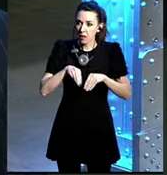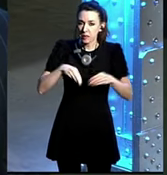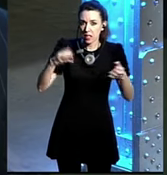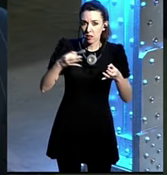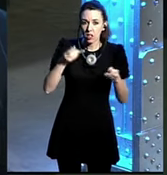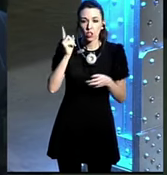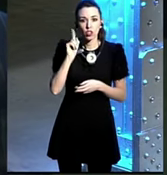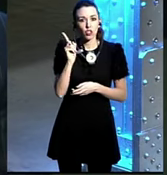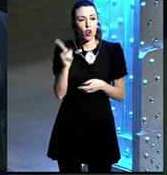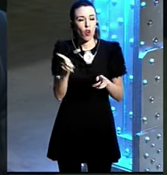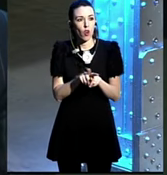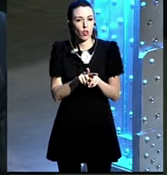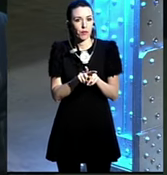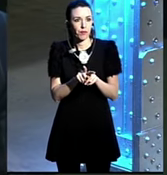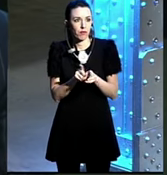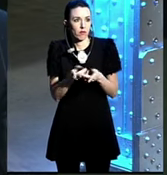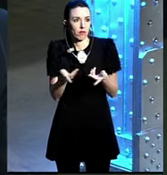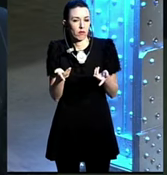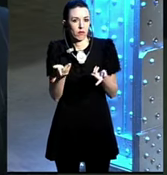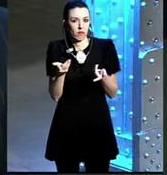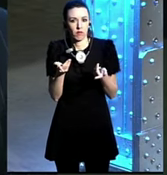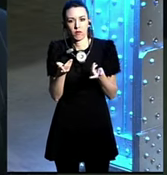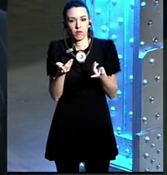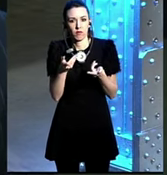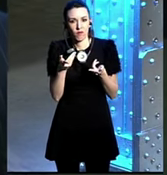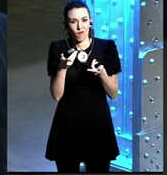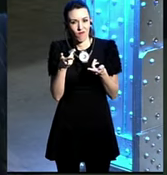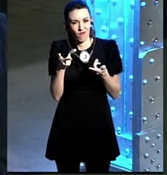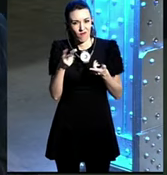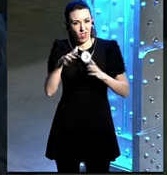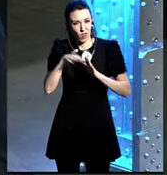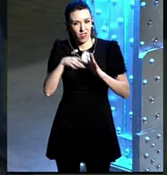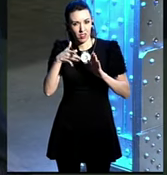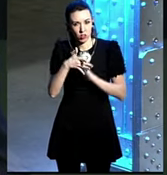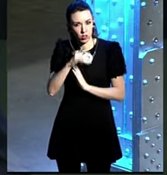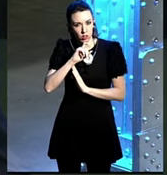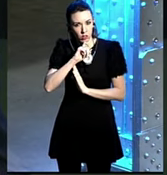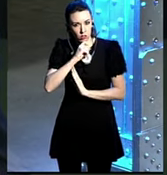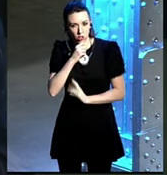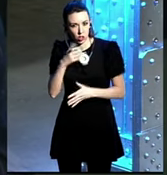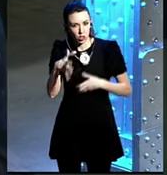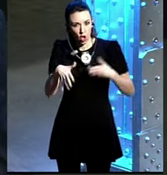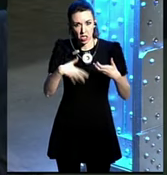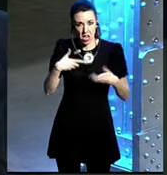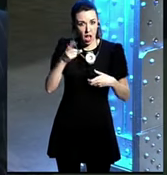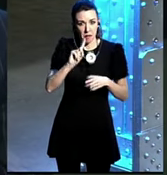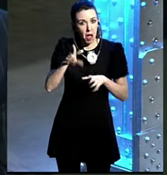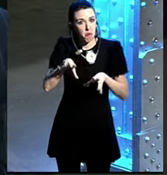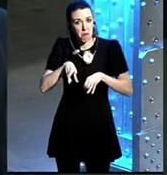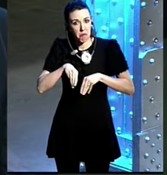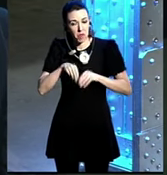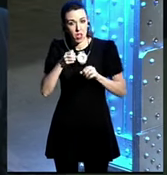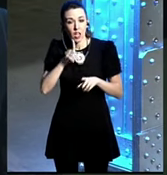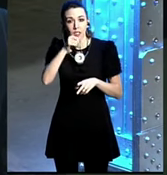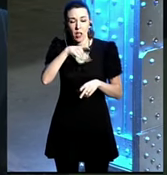ocurrido en vez de estar en un estado perpetuo de odio y de rabia. También he